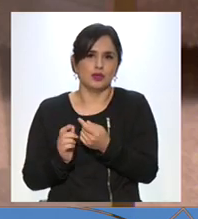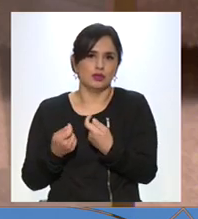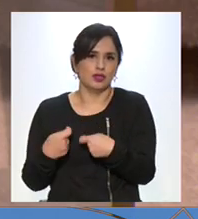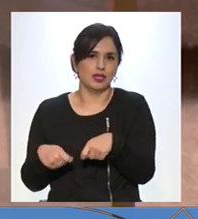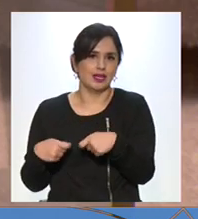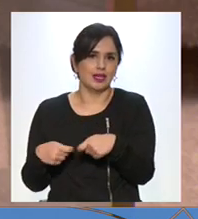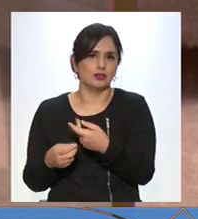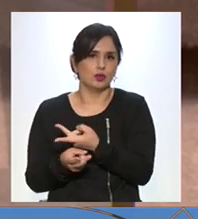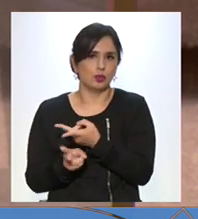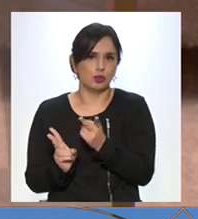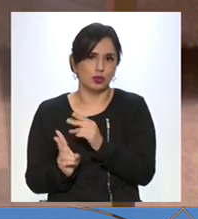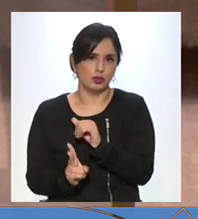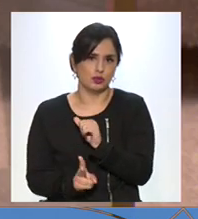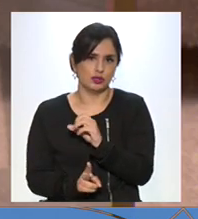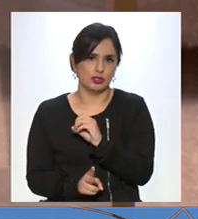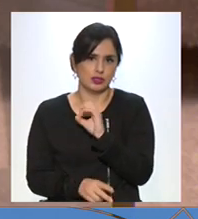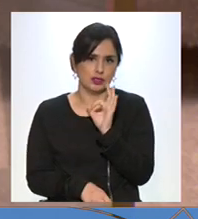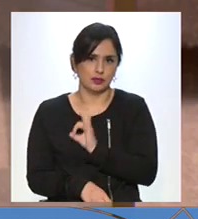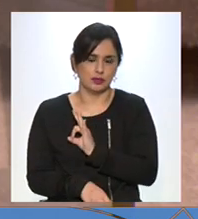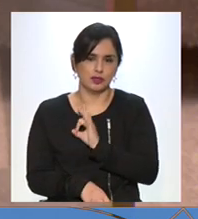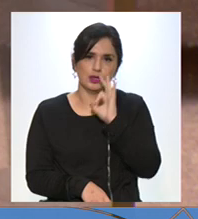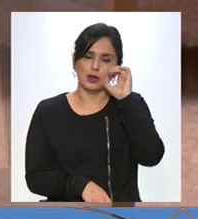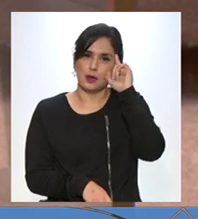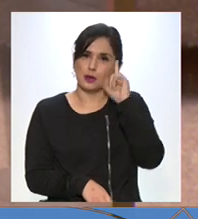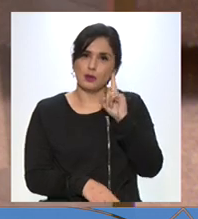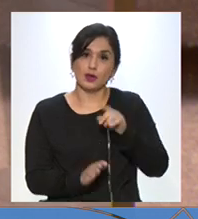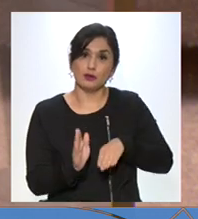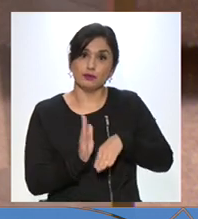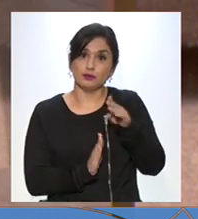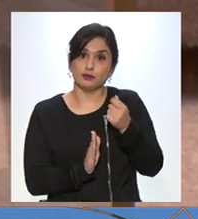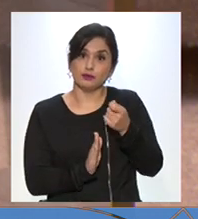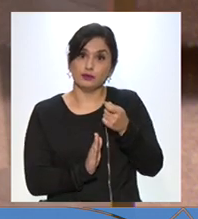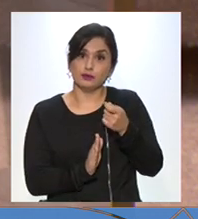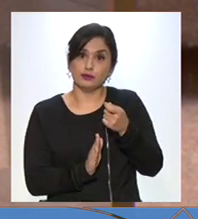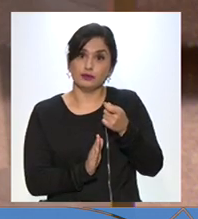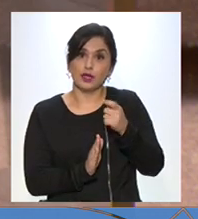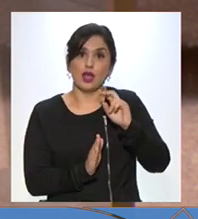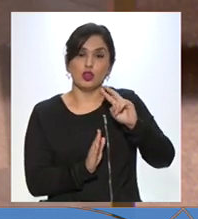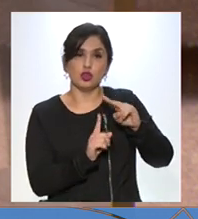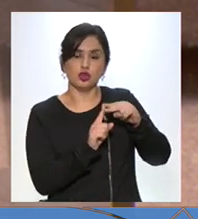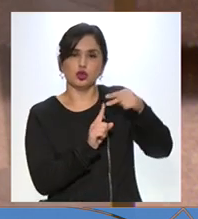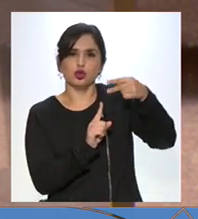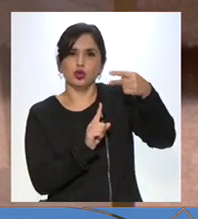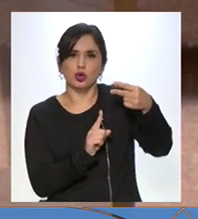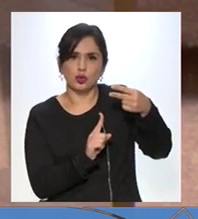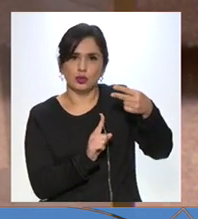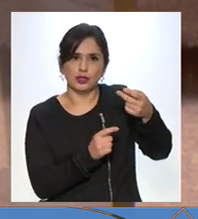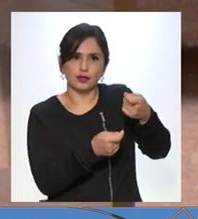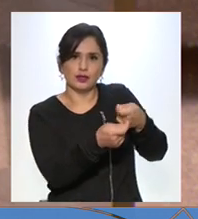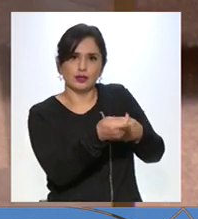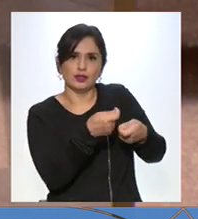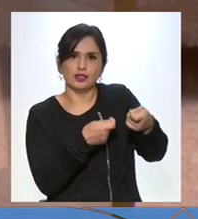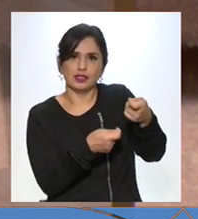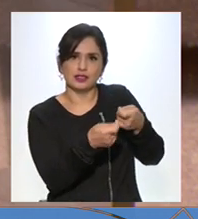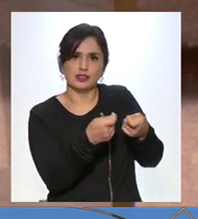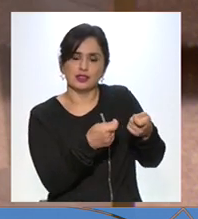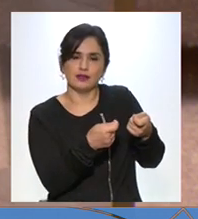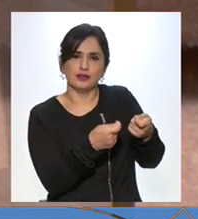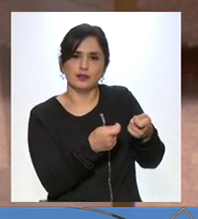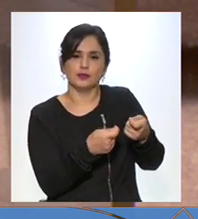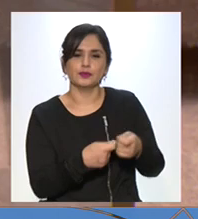60%. Pero la inflación de los bienes transables ha subido al doble, de los no transables 6% versus